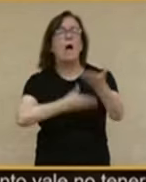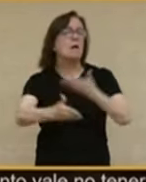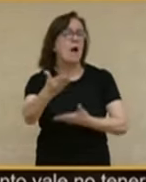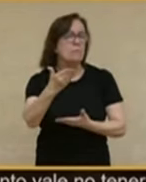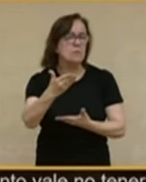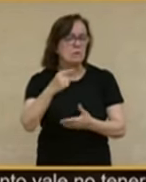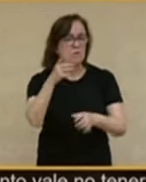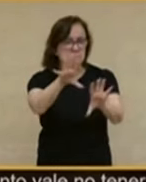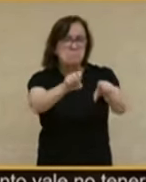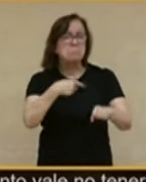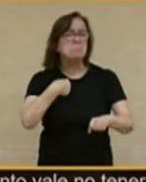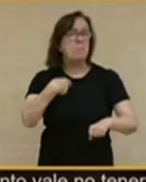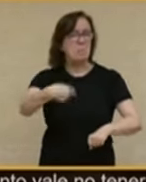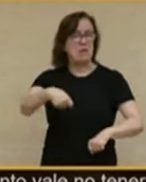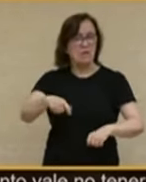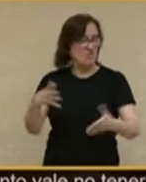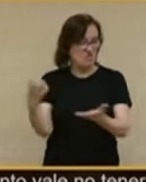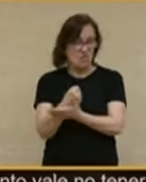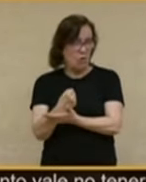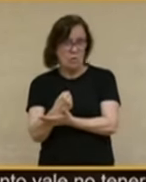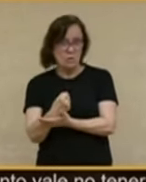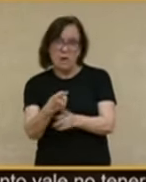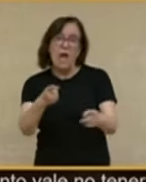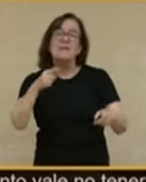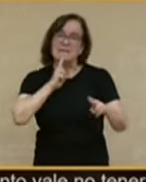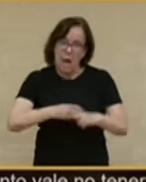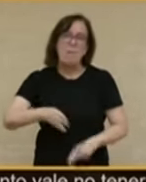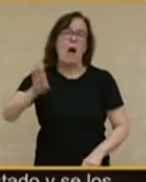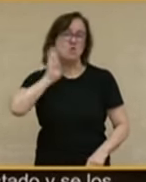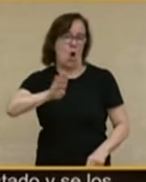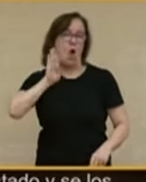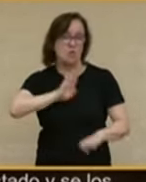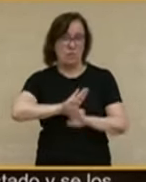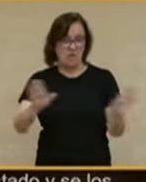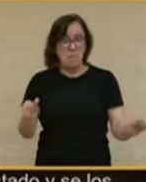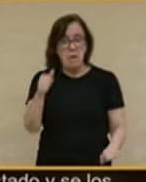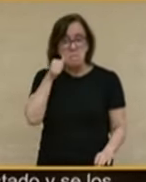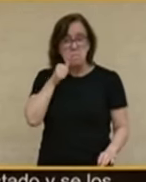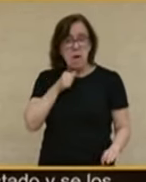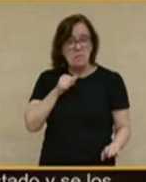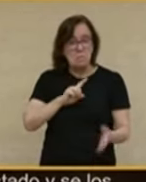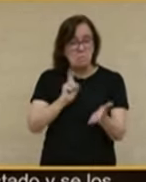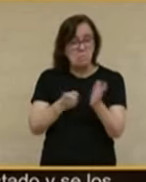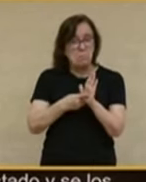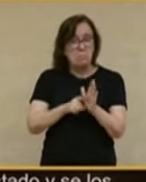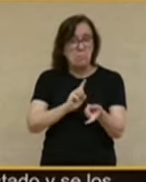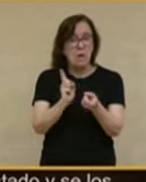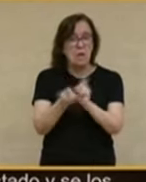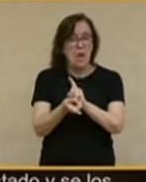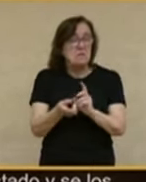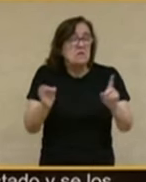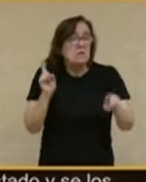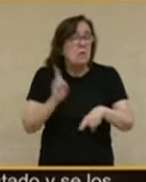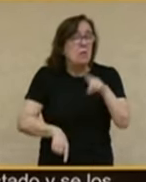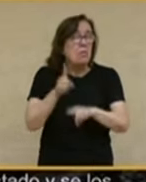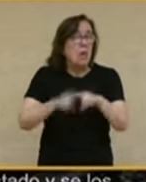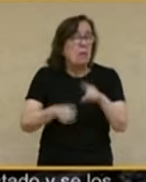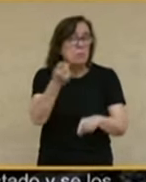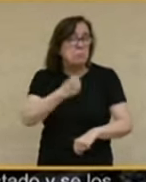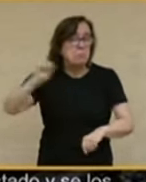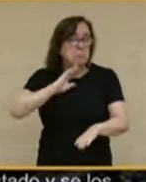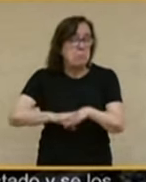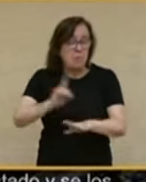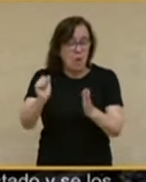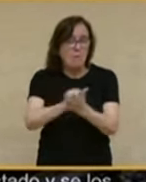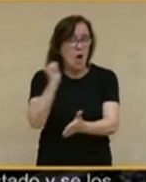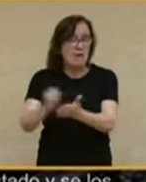que lo hagan presidente, todos diríamos que eso es corrupción. Pero si Pedro Sánchez cambia la ley al dictado de quien la infringe, le